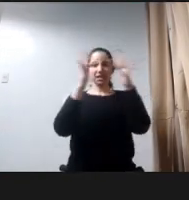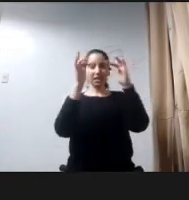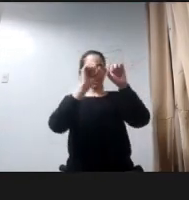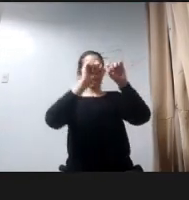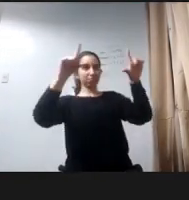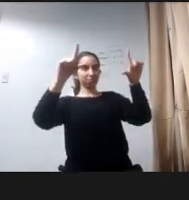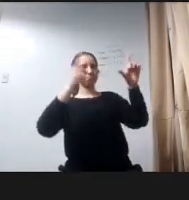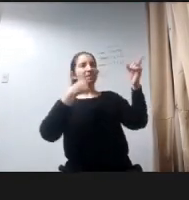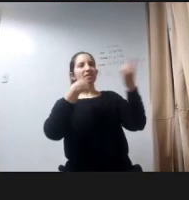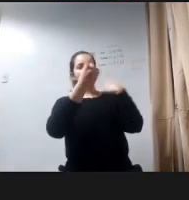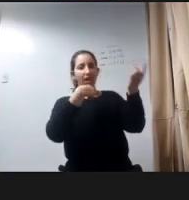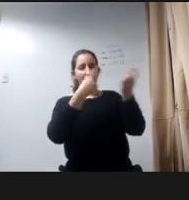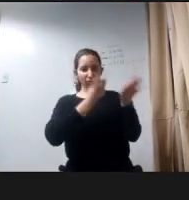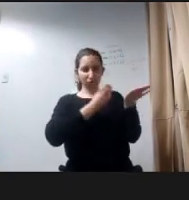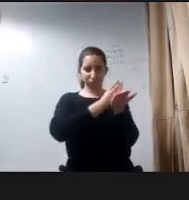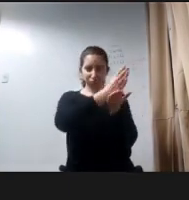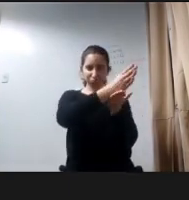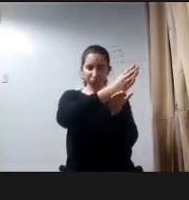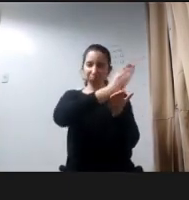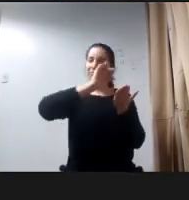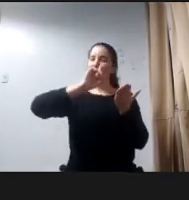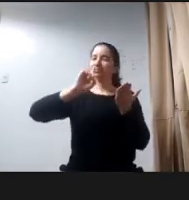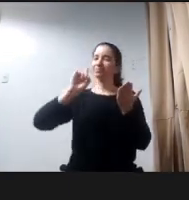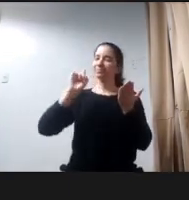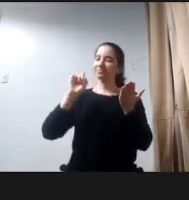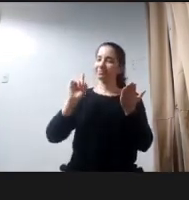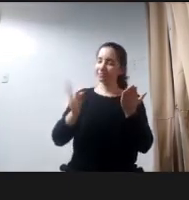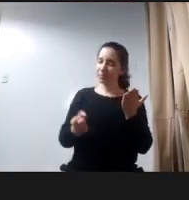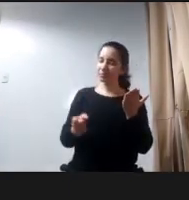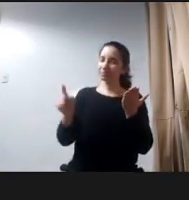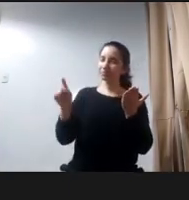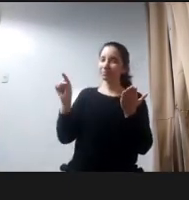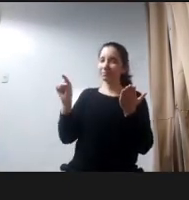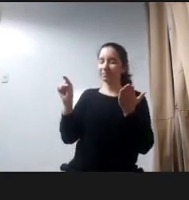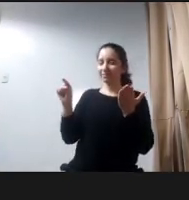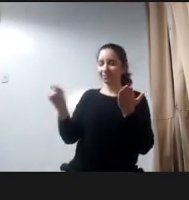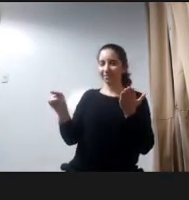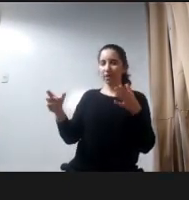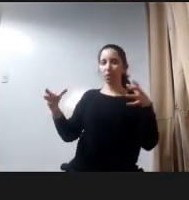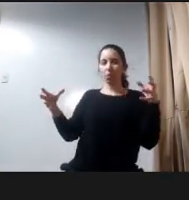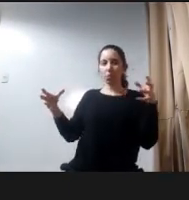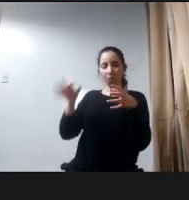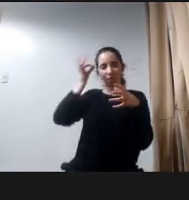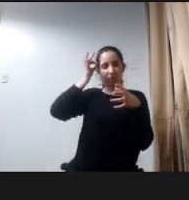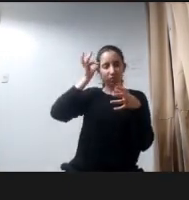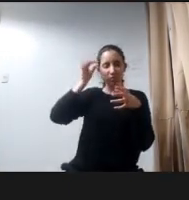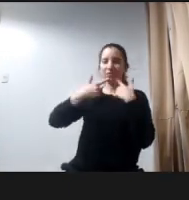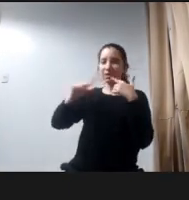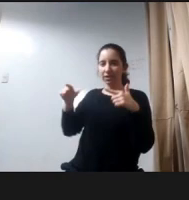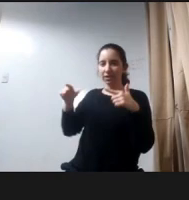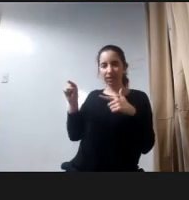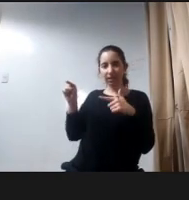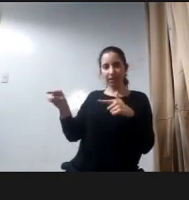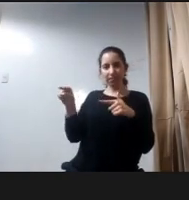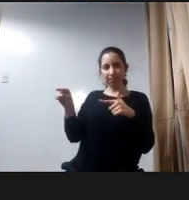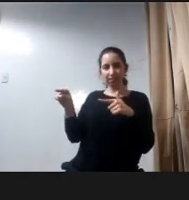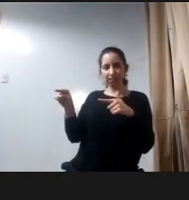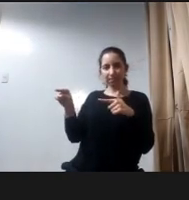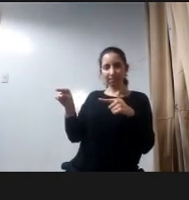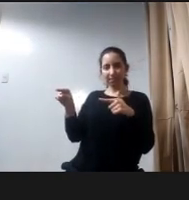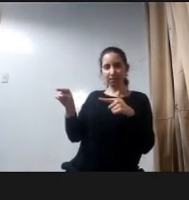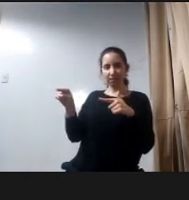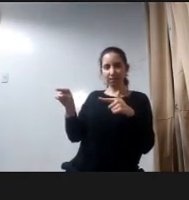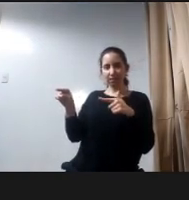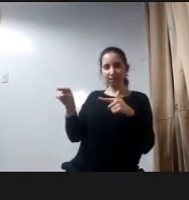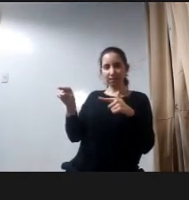campus y tendremos vías de contacto. Lo que nosotros hacemos desde Filosofía y Letras de la UBA y particularmente desde el programa